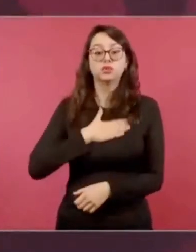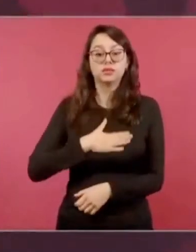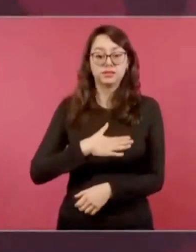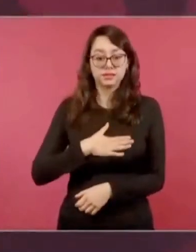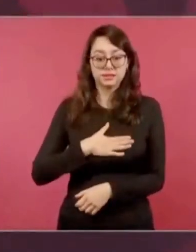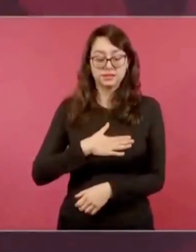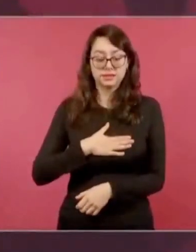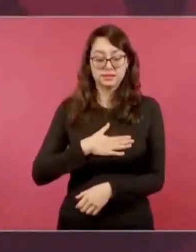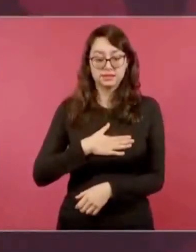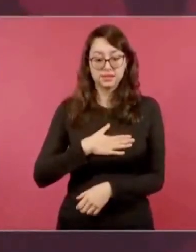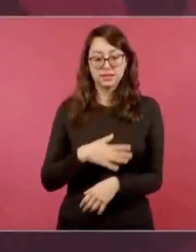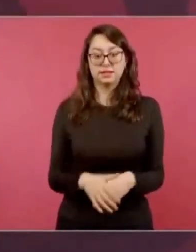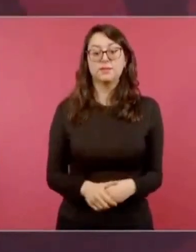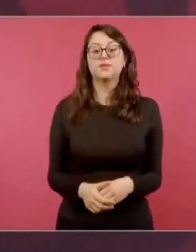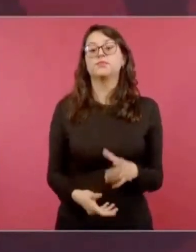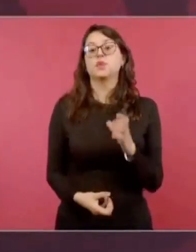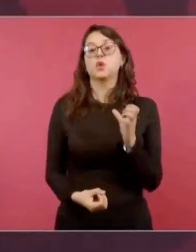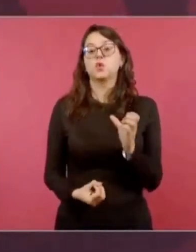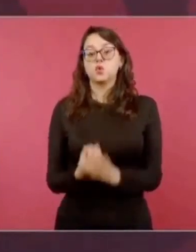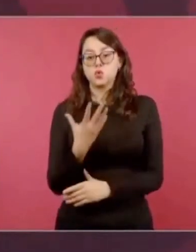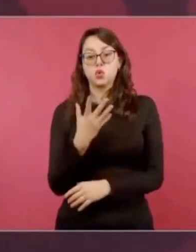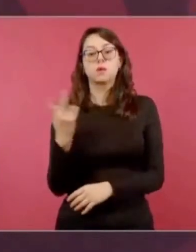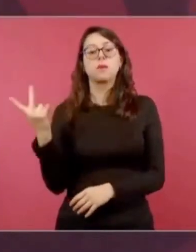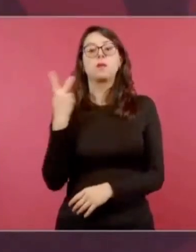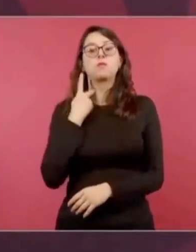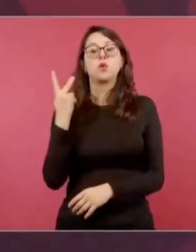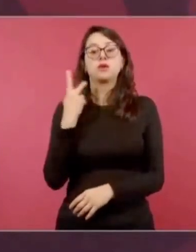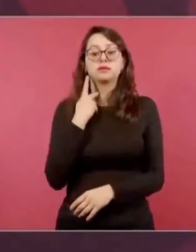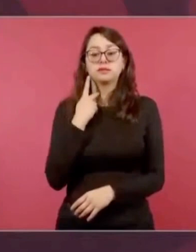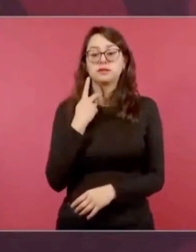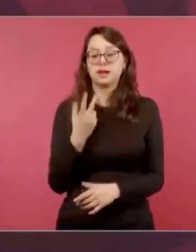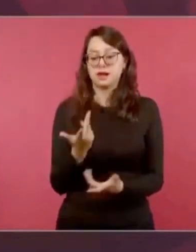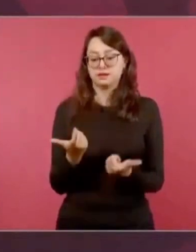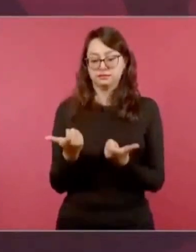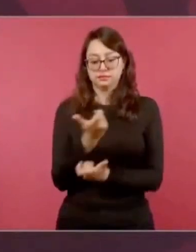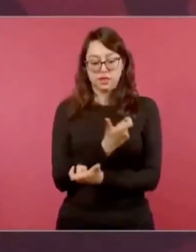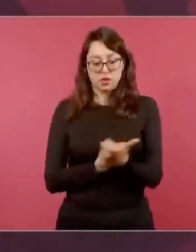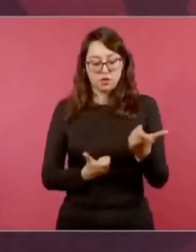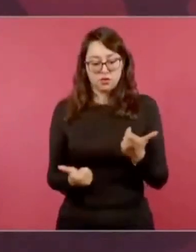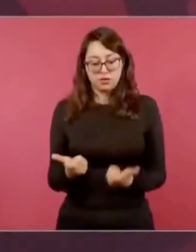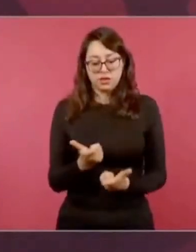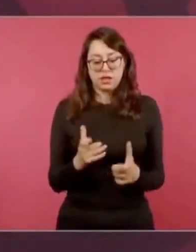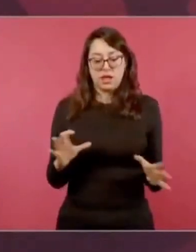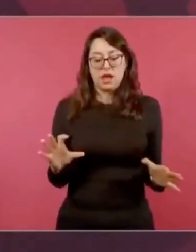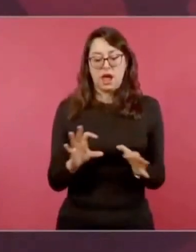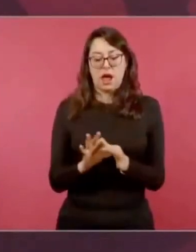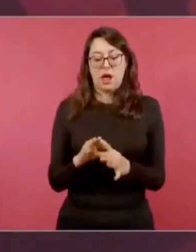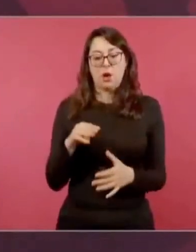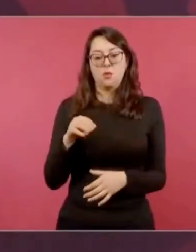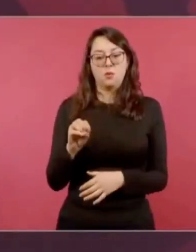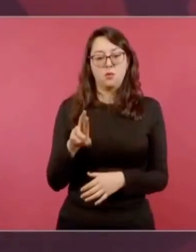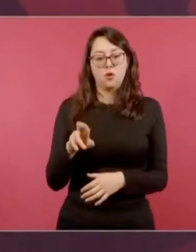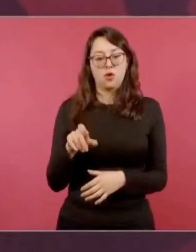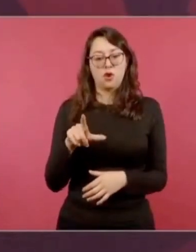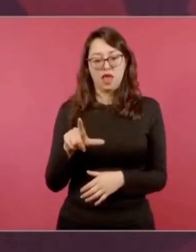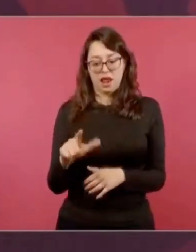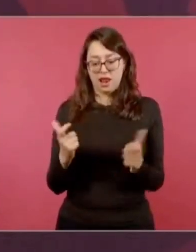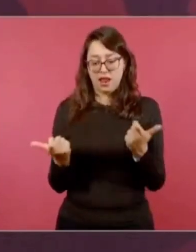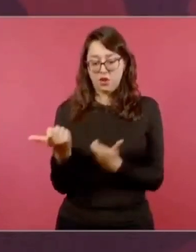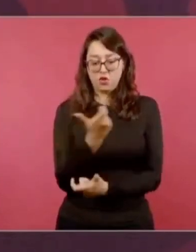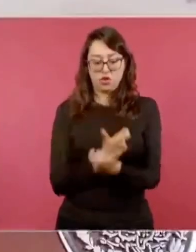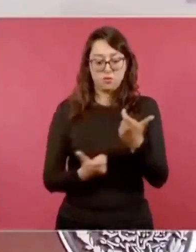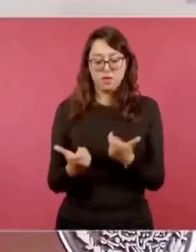En la nueva política económica, moral y social que hemos aplicado desde el principio de nuestro